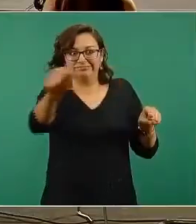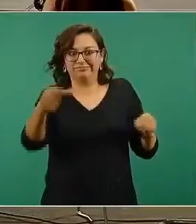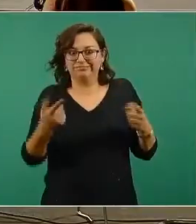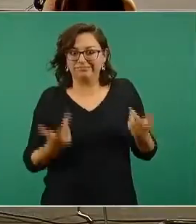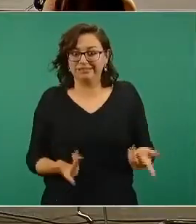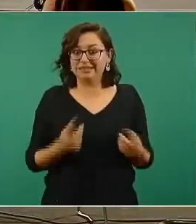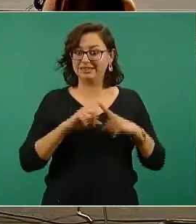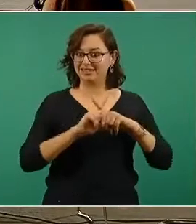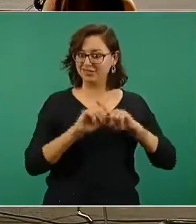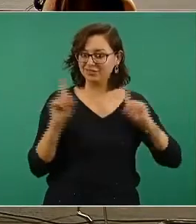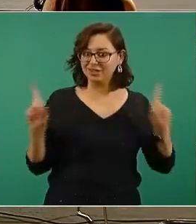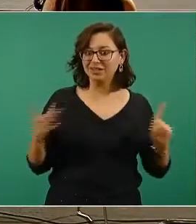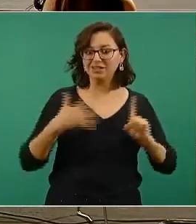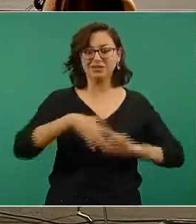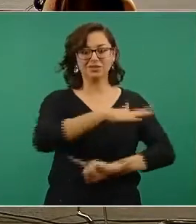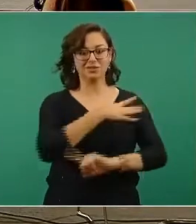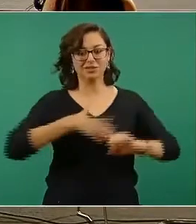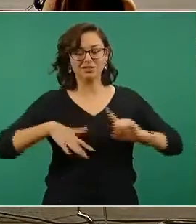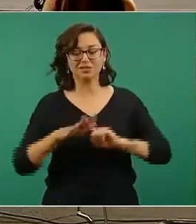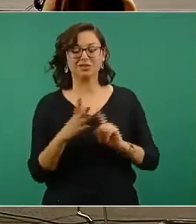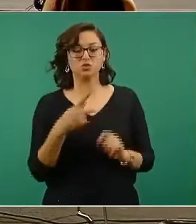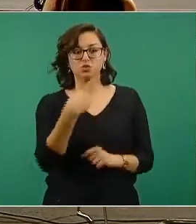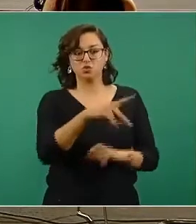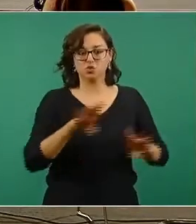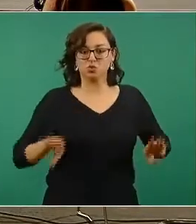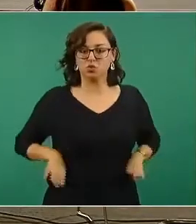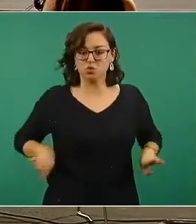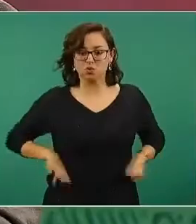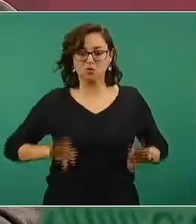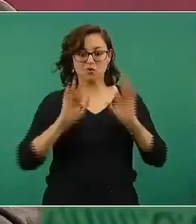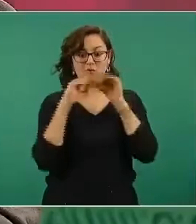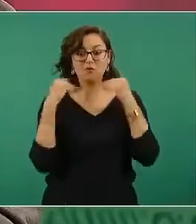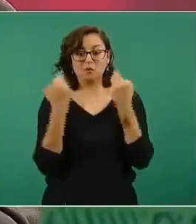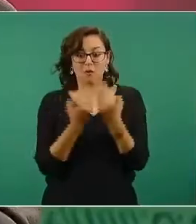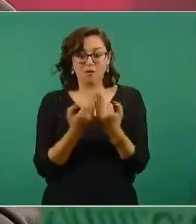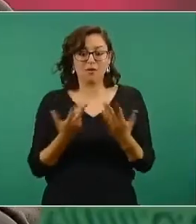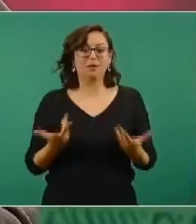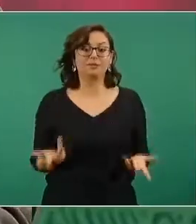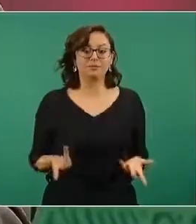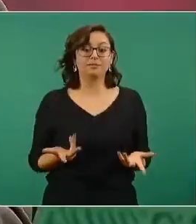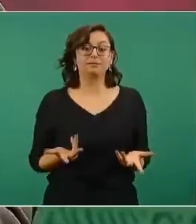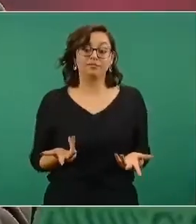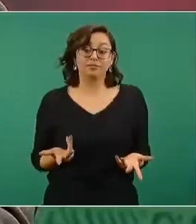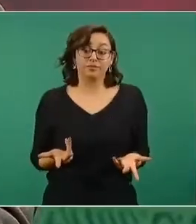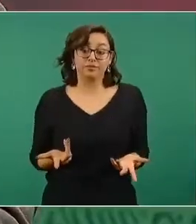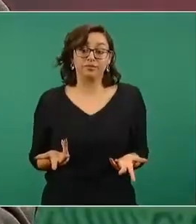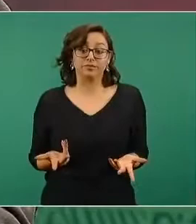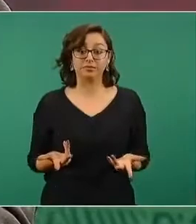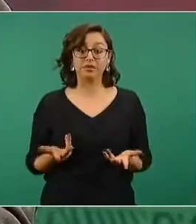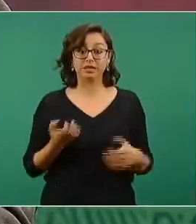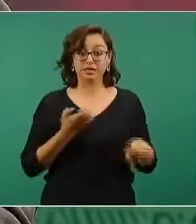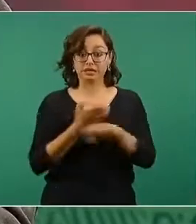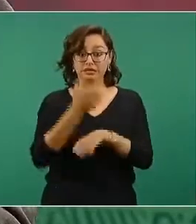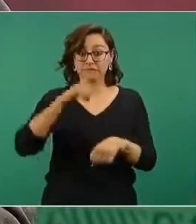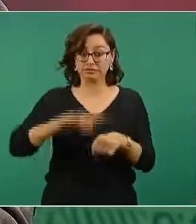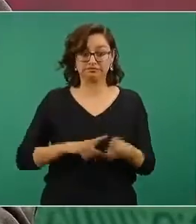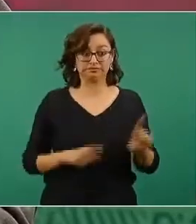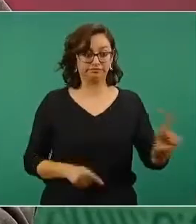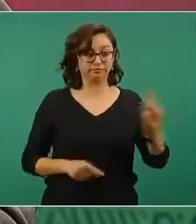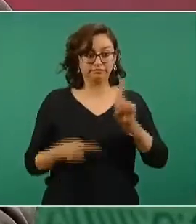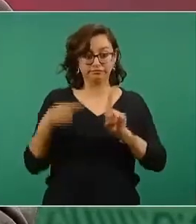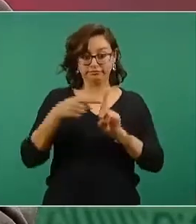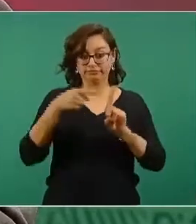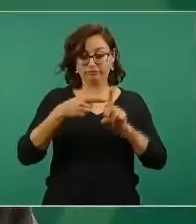cada lugar tiene la forma que sabe que funciona la programación, ¿no? Entonces esto se ha dado y el enlace estatal se coordina